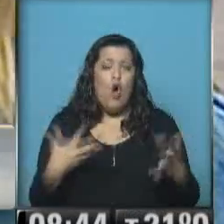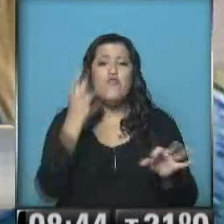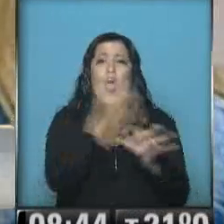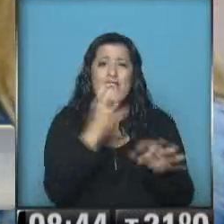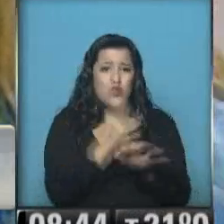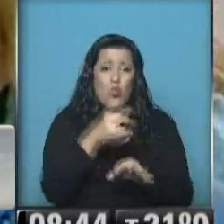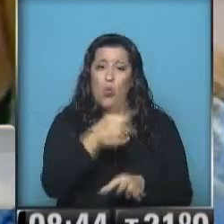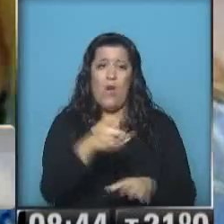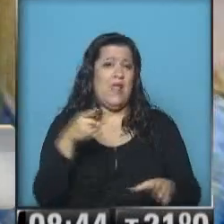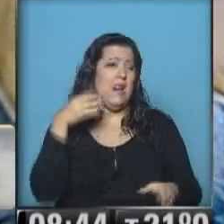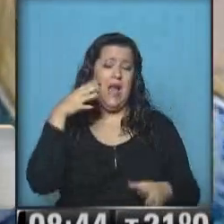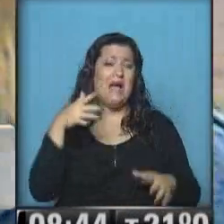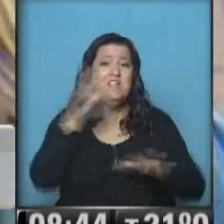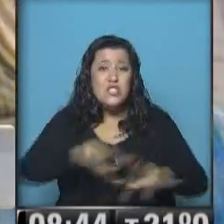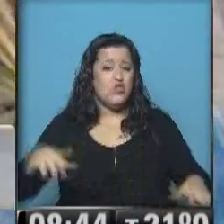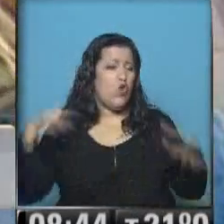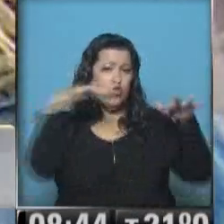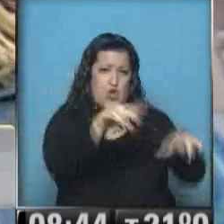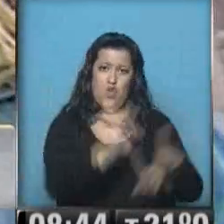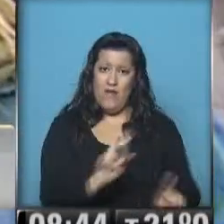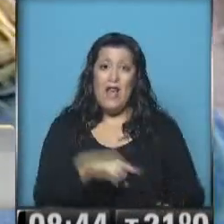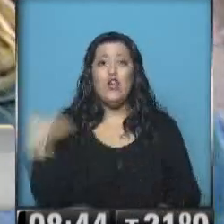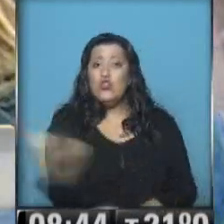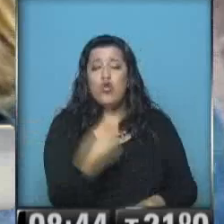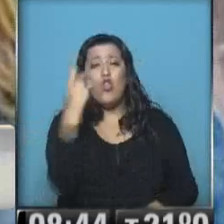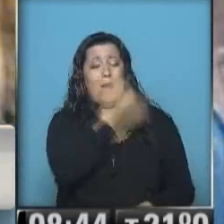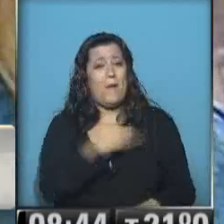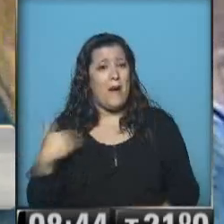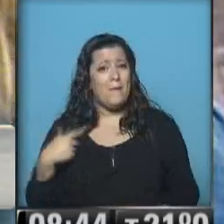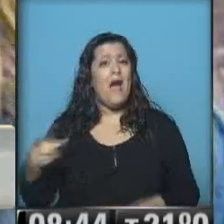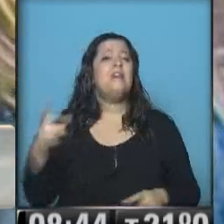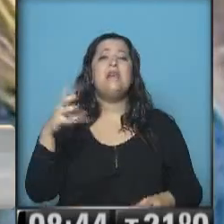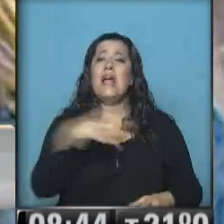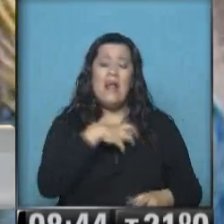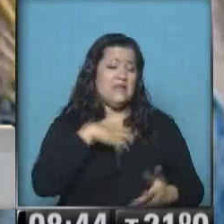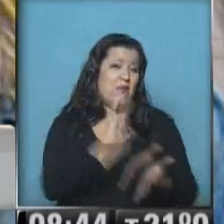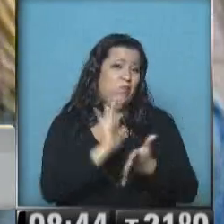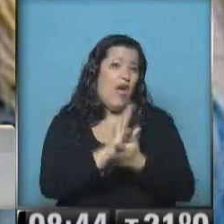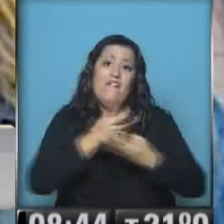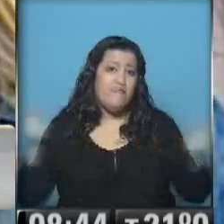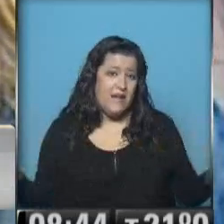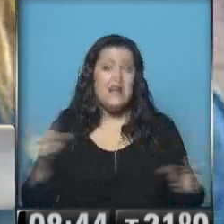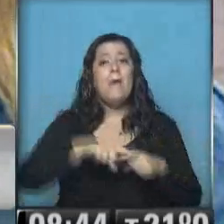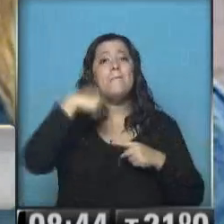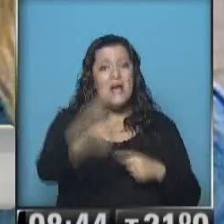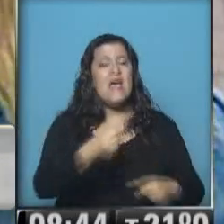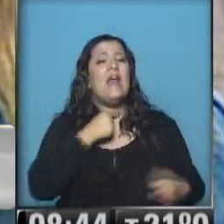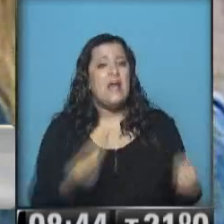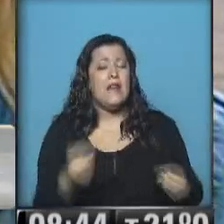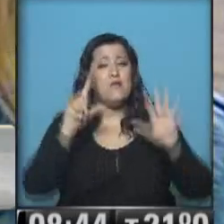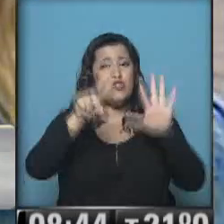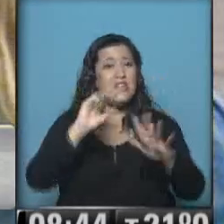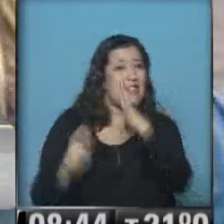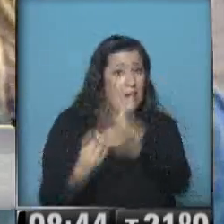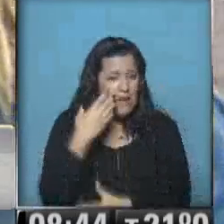no se van a hacer presente los chicos para nosotros todos los papás del grado ya terminaron las clases y mañana la intención que tenemos a las siete de la mañana